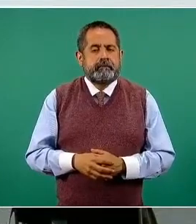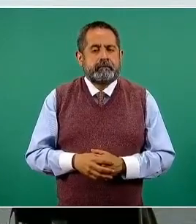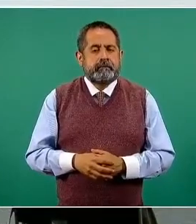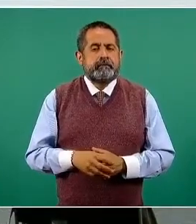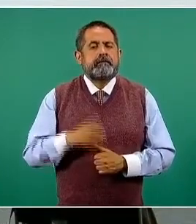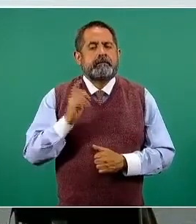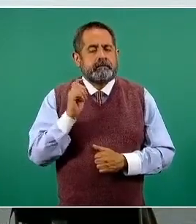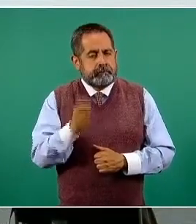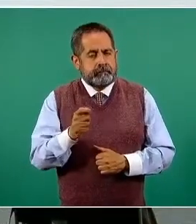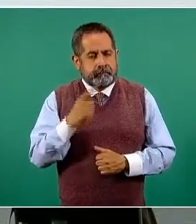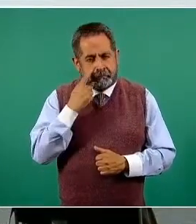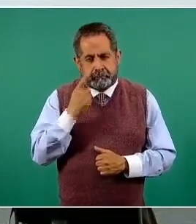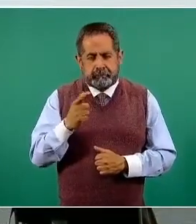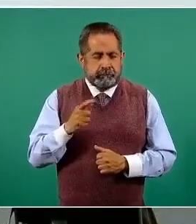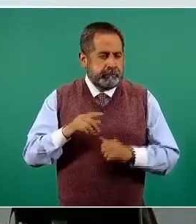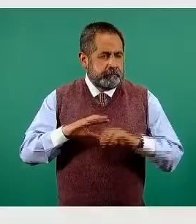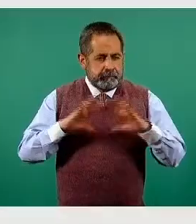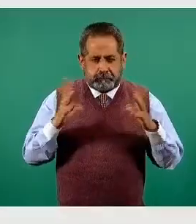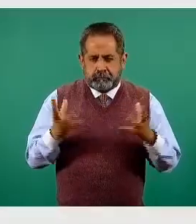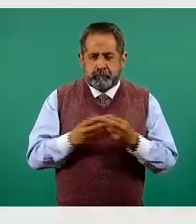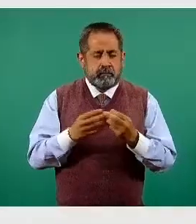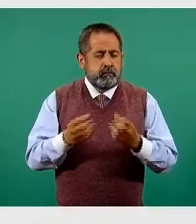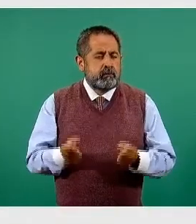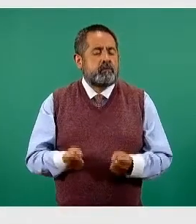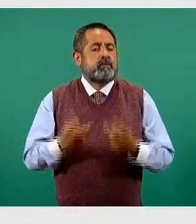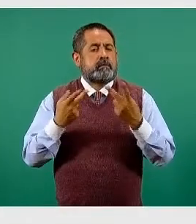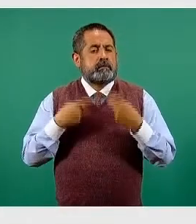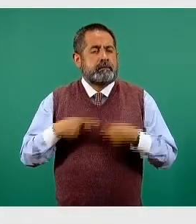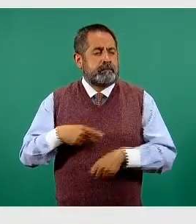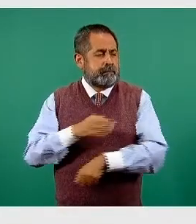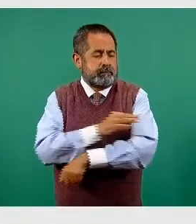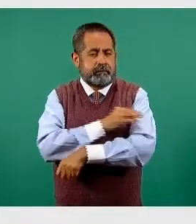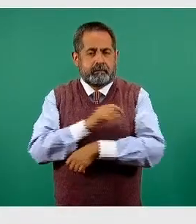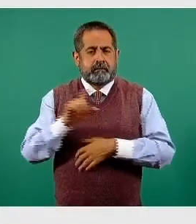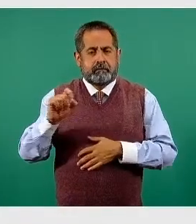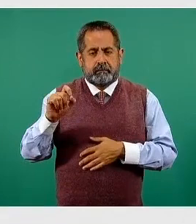Esto lo que nos completa ya son prácticamente